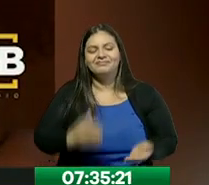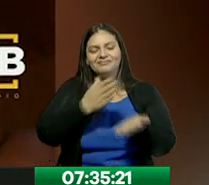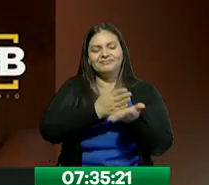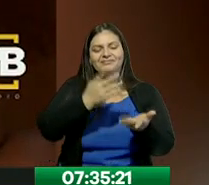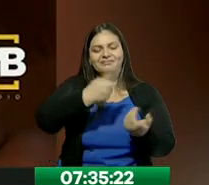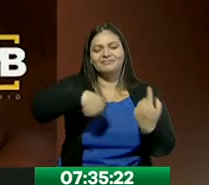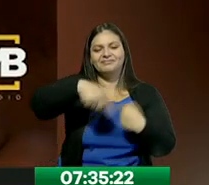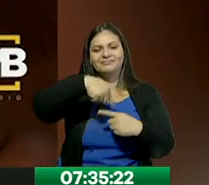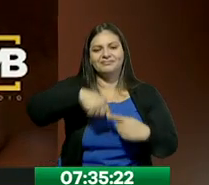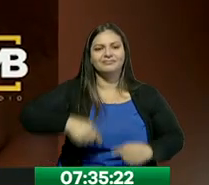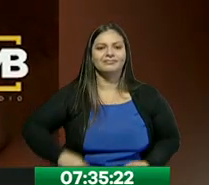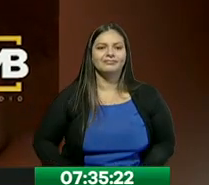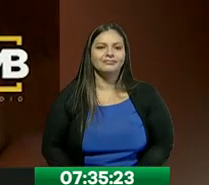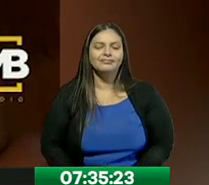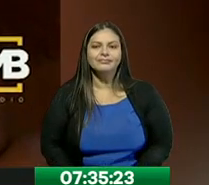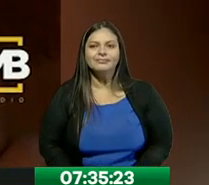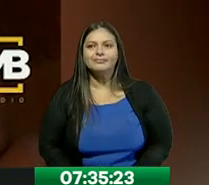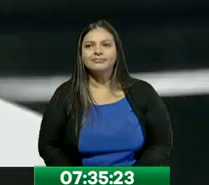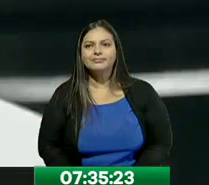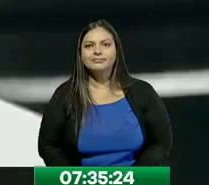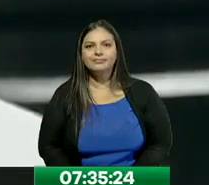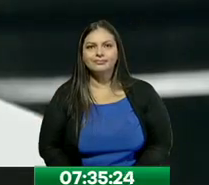primera emisión.